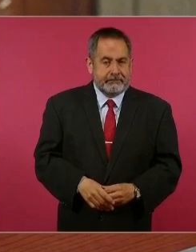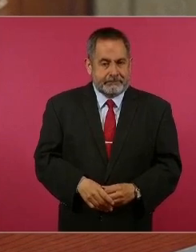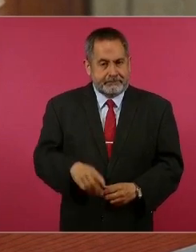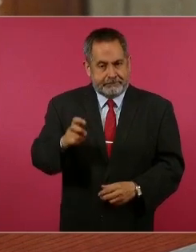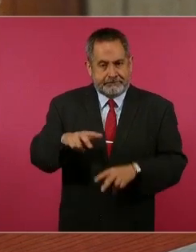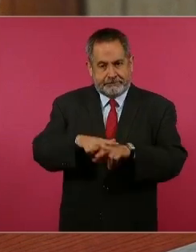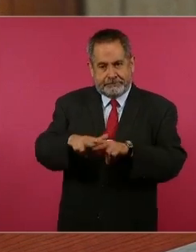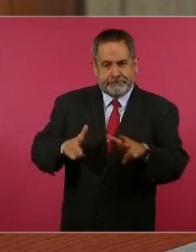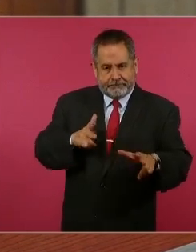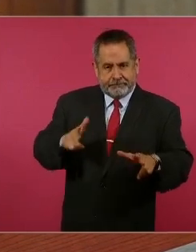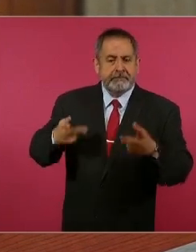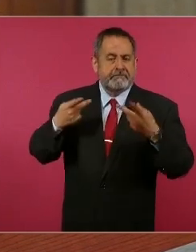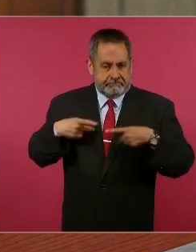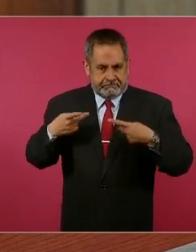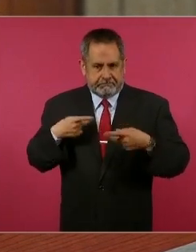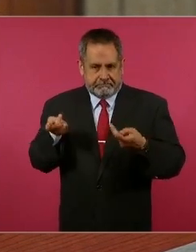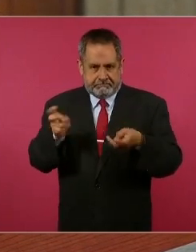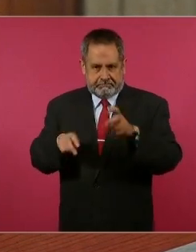es los trenes de pasajero,